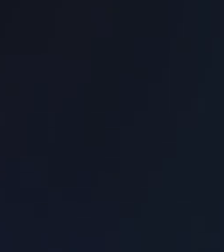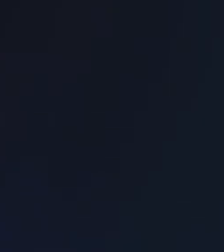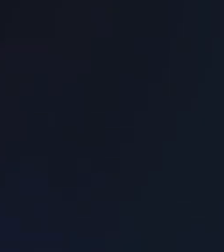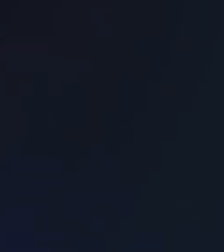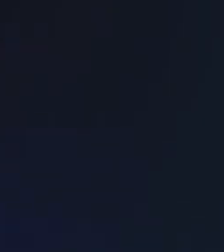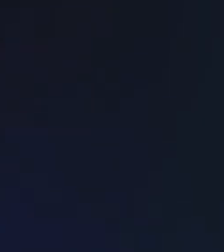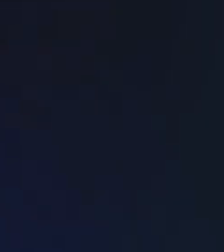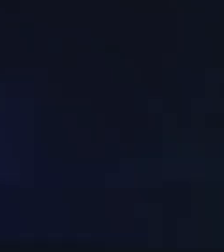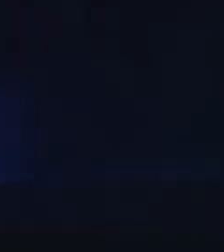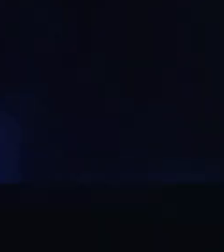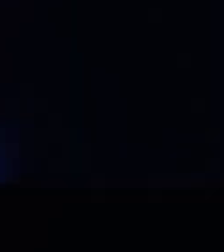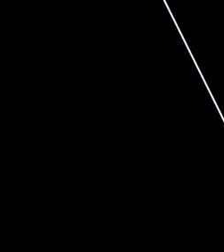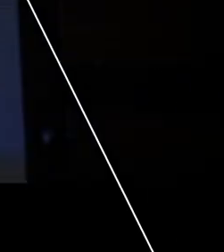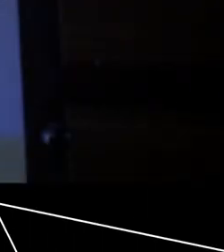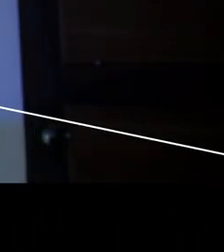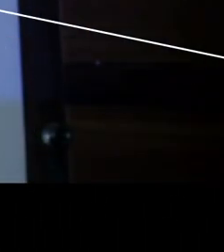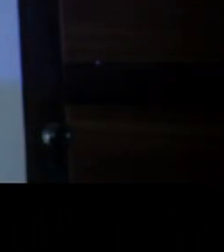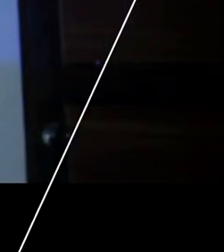y